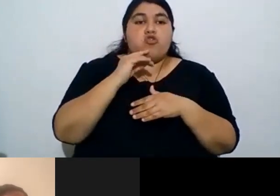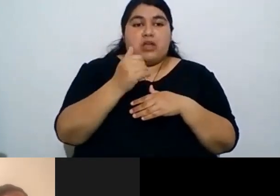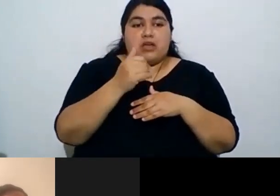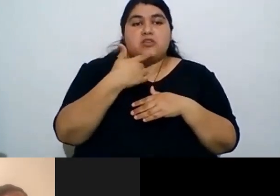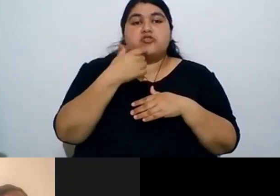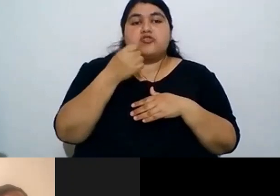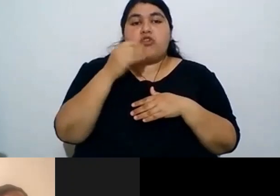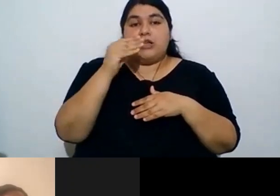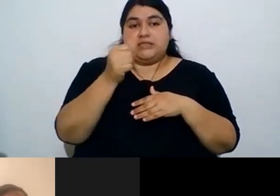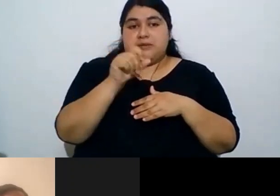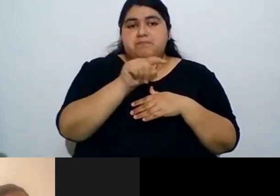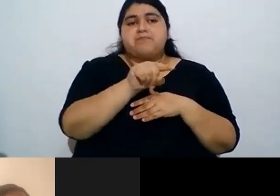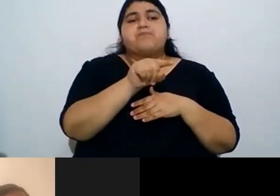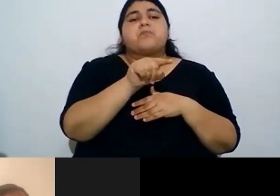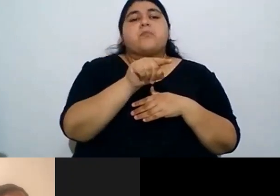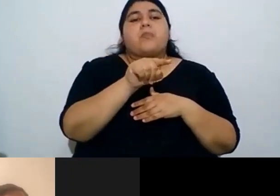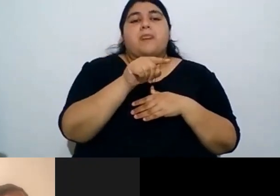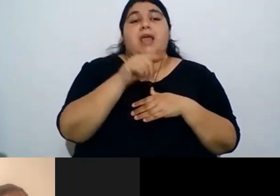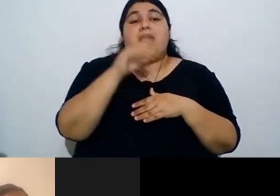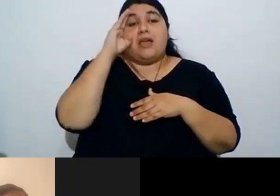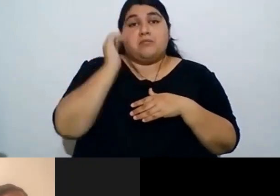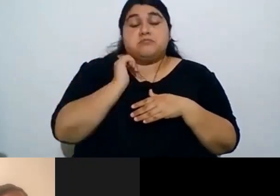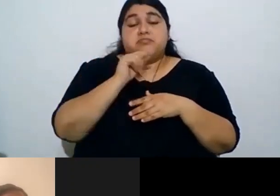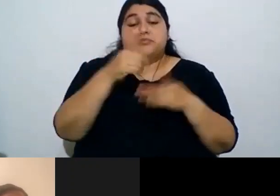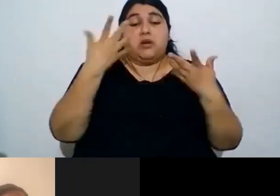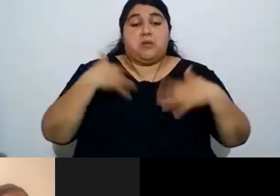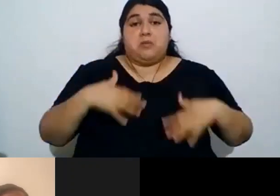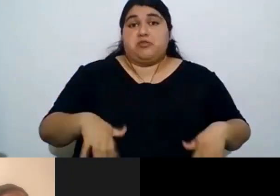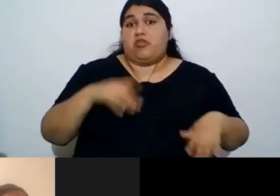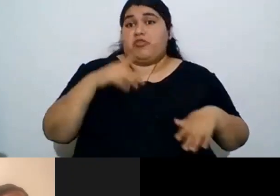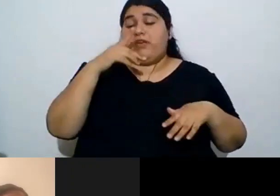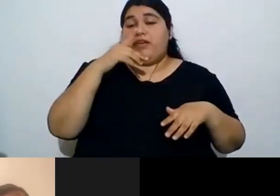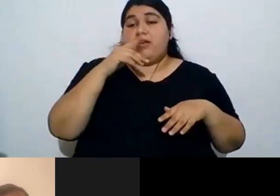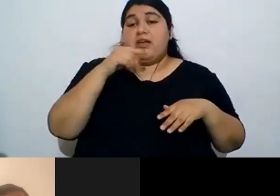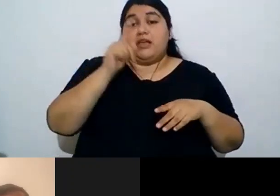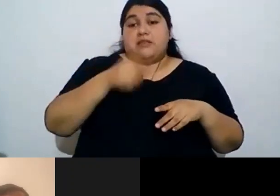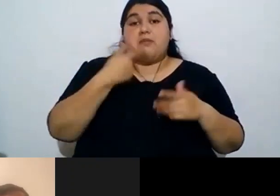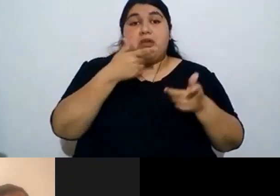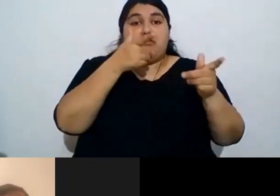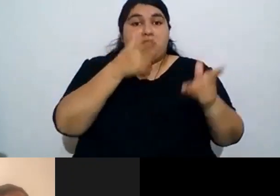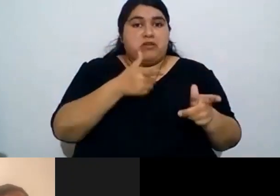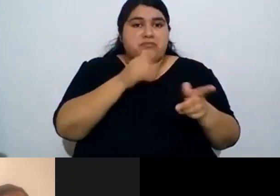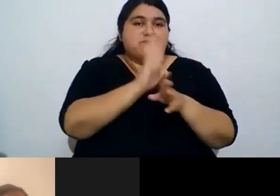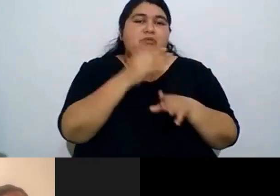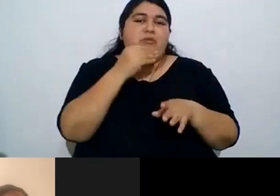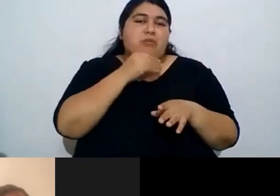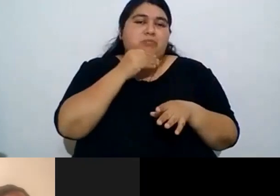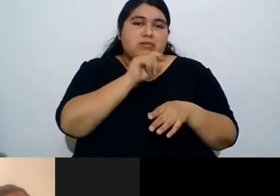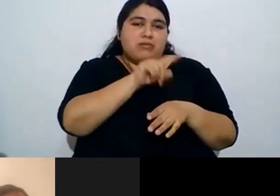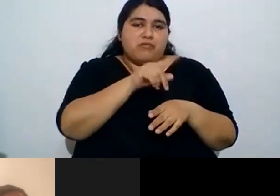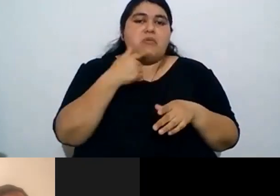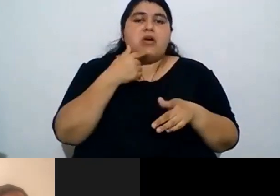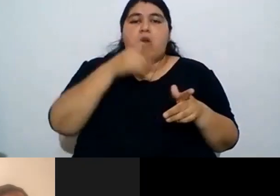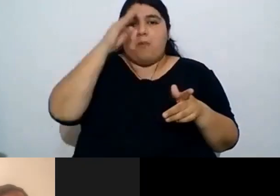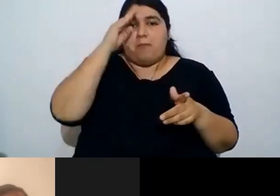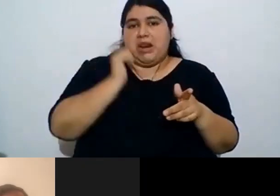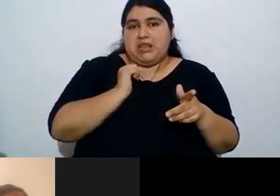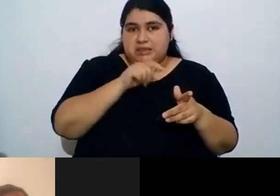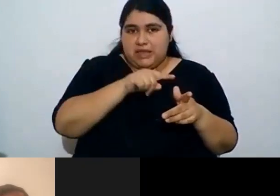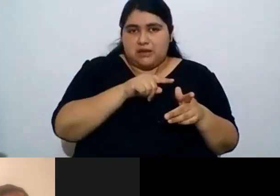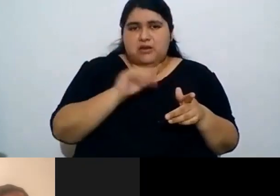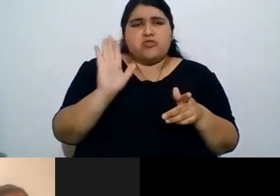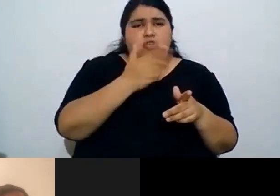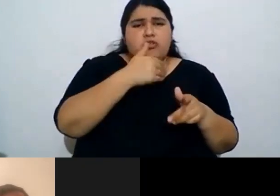llevó y lo vistió de guerrillero y le puso un fusil haciéndolo pasar por guerrillero. Así muchas personas